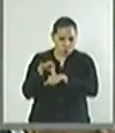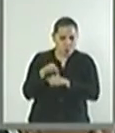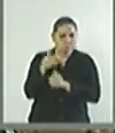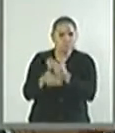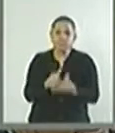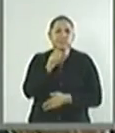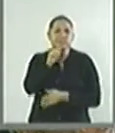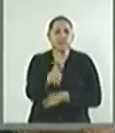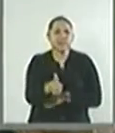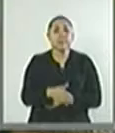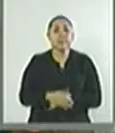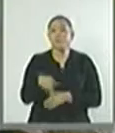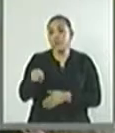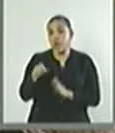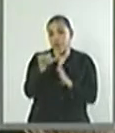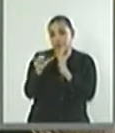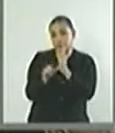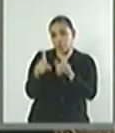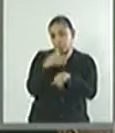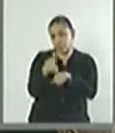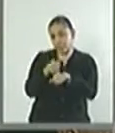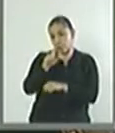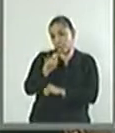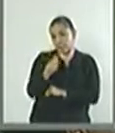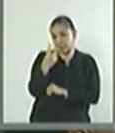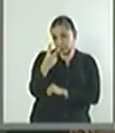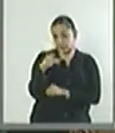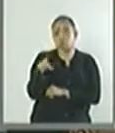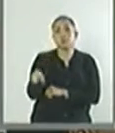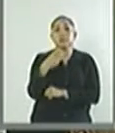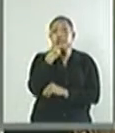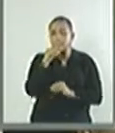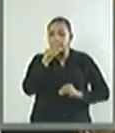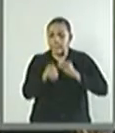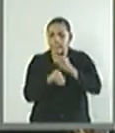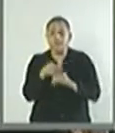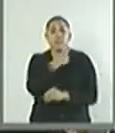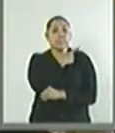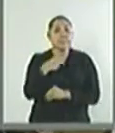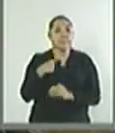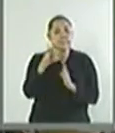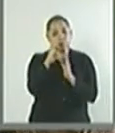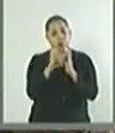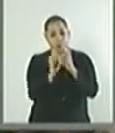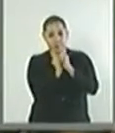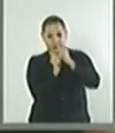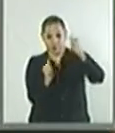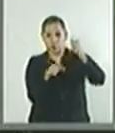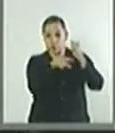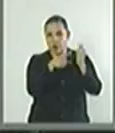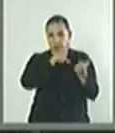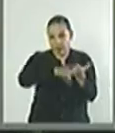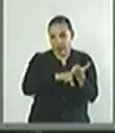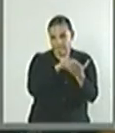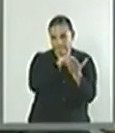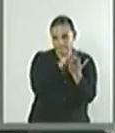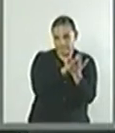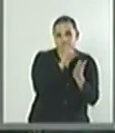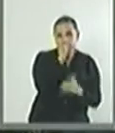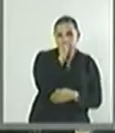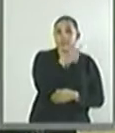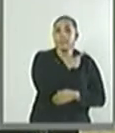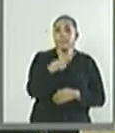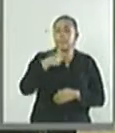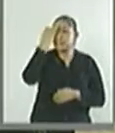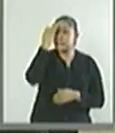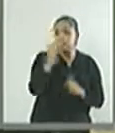con el artículo 22 de esta ley, no pueden exceder del periodo constitucional de la gestión gubernamental en que se aprueban, aunque